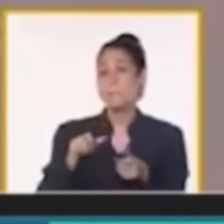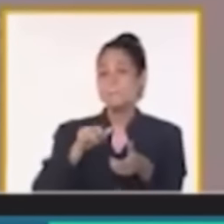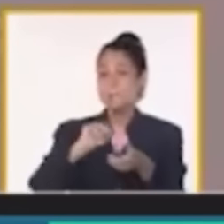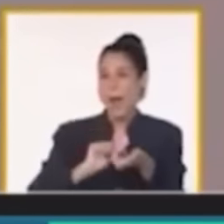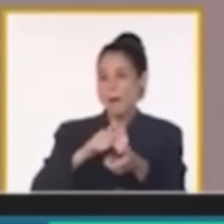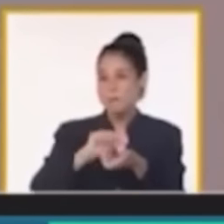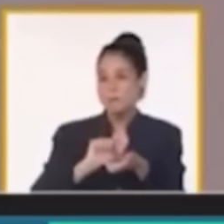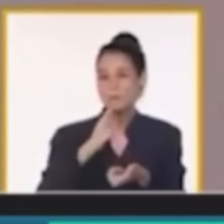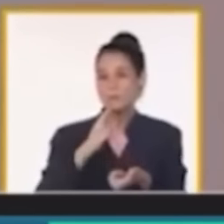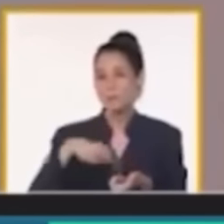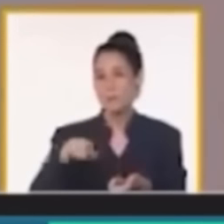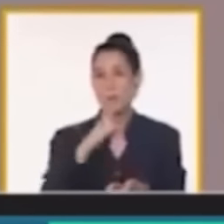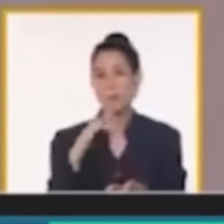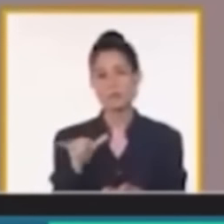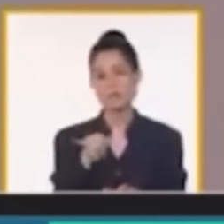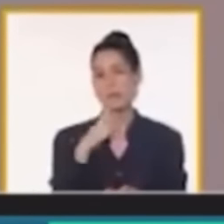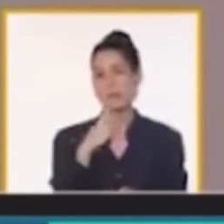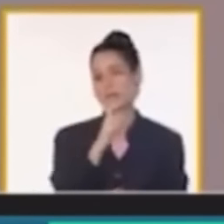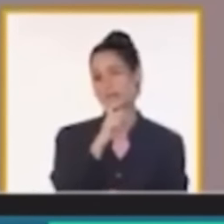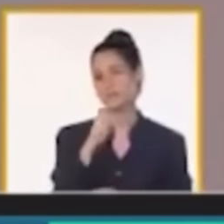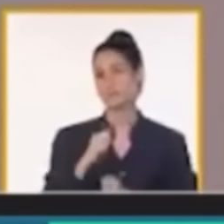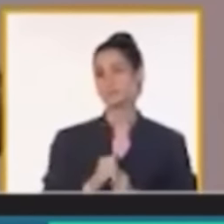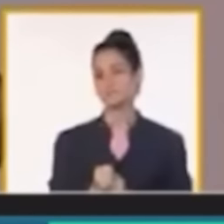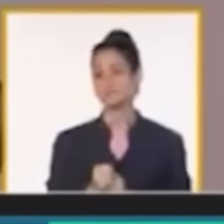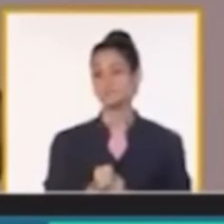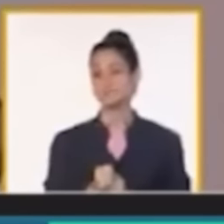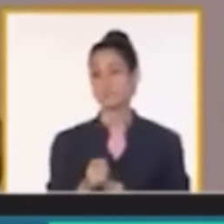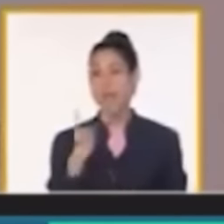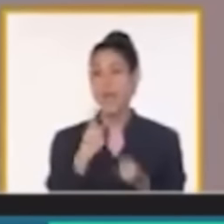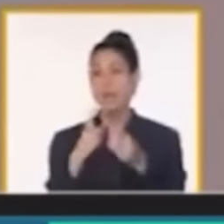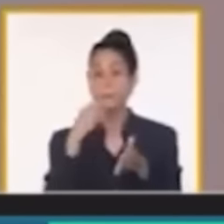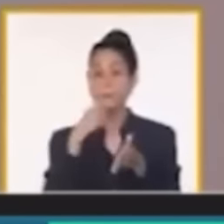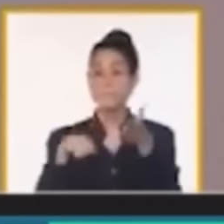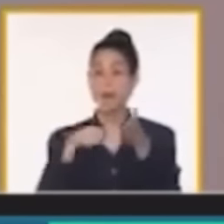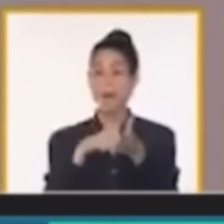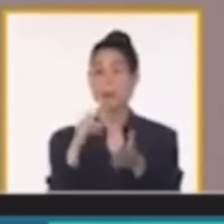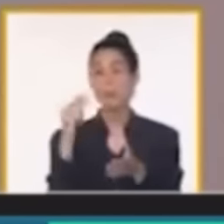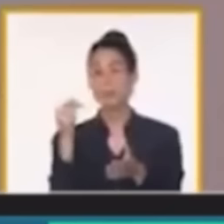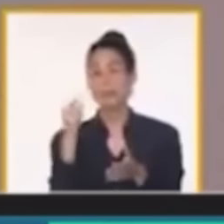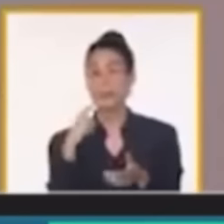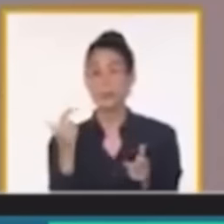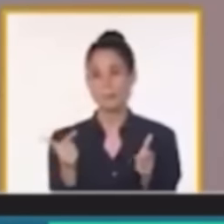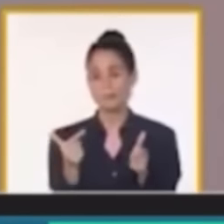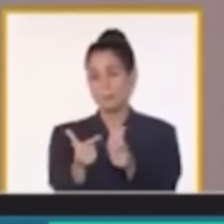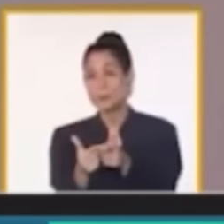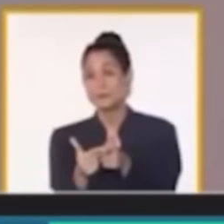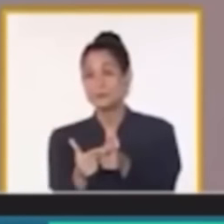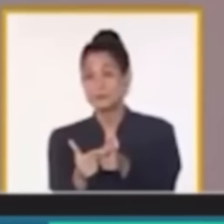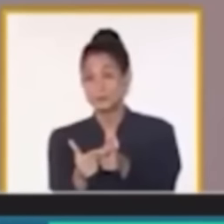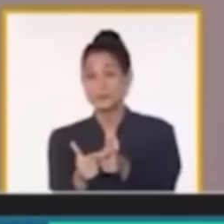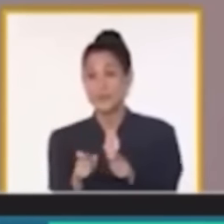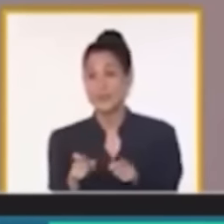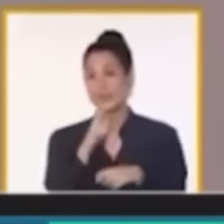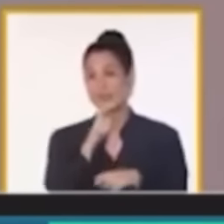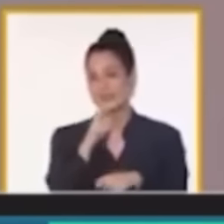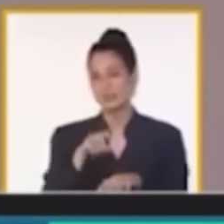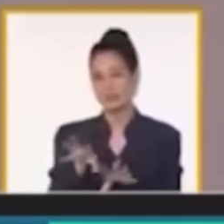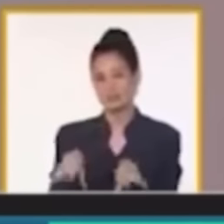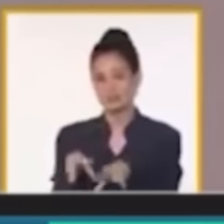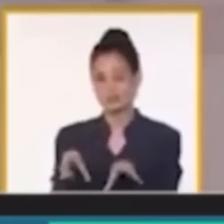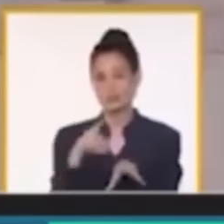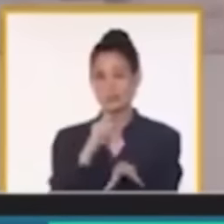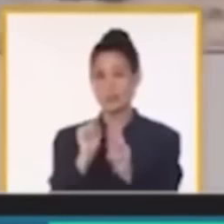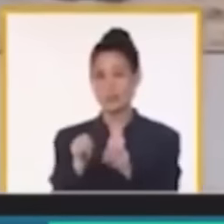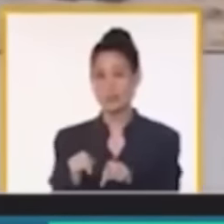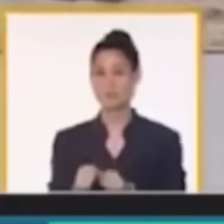agricultura que la hemos hecho con bajo insom y extensiva que eso golpea el rendimiento pues como como Ed explicaba ya cuando uno uno